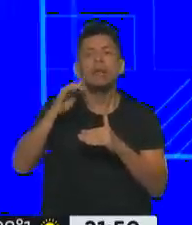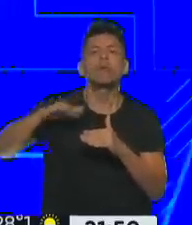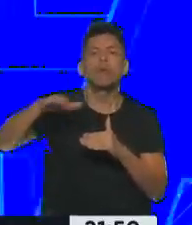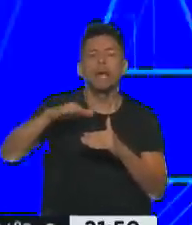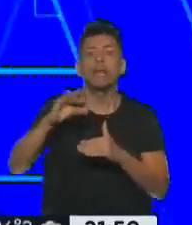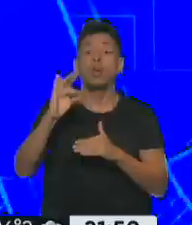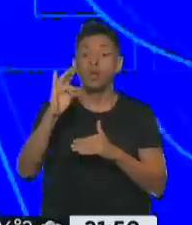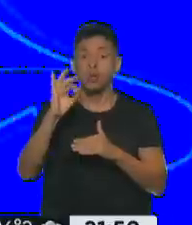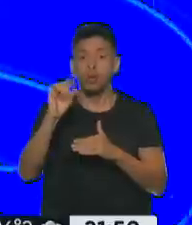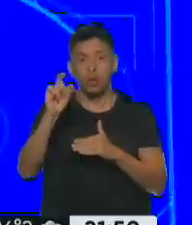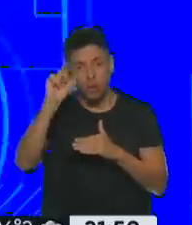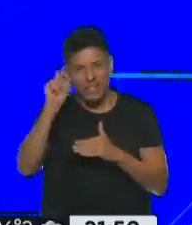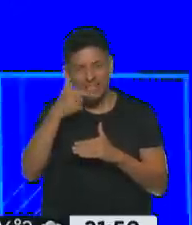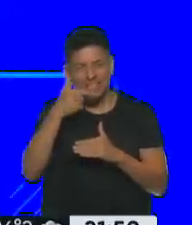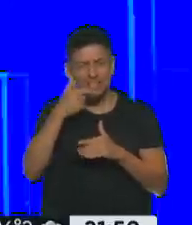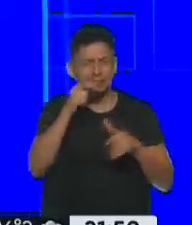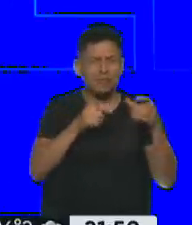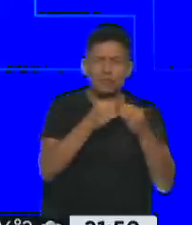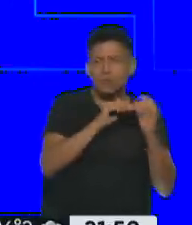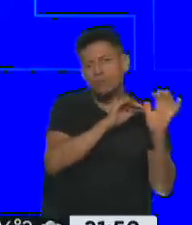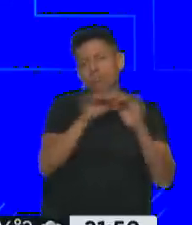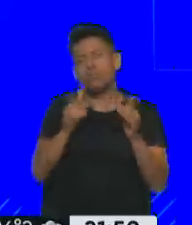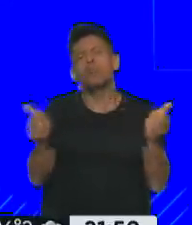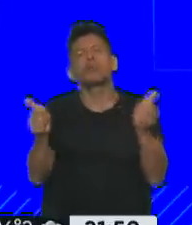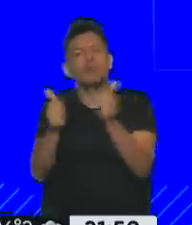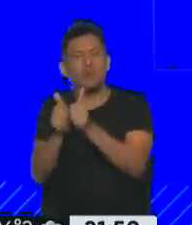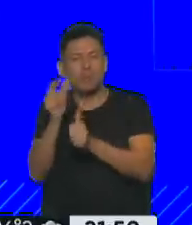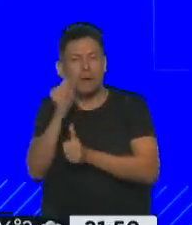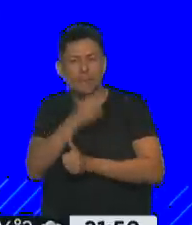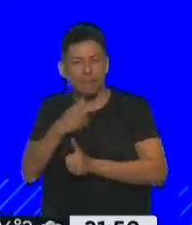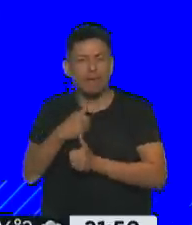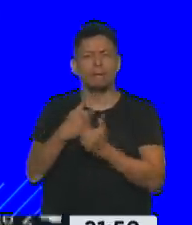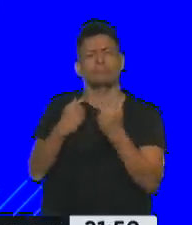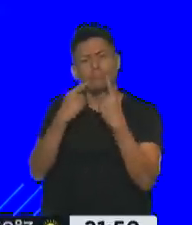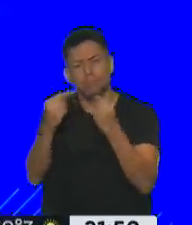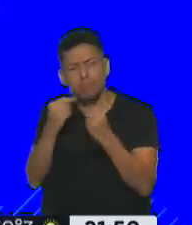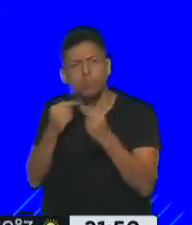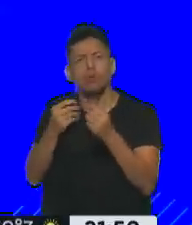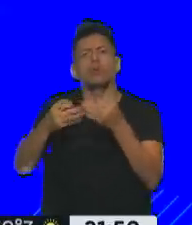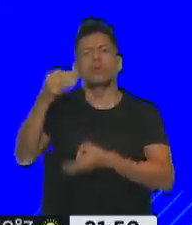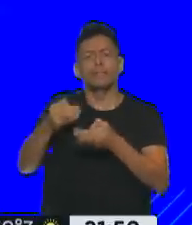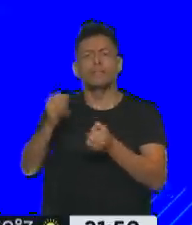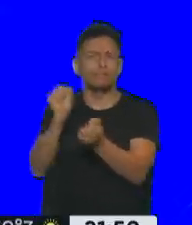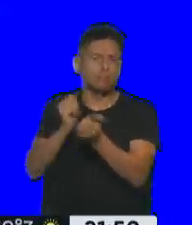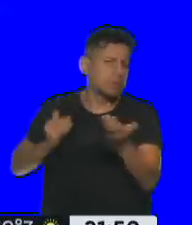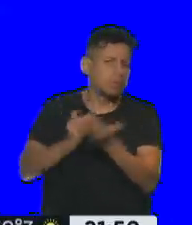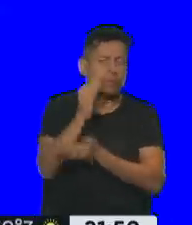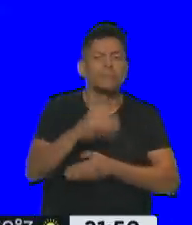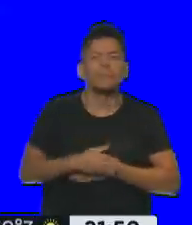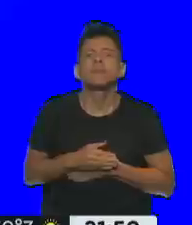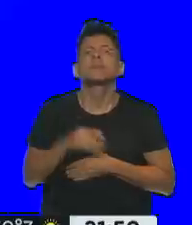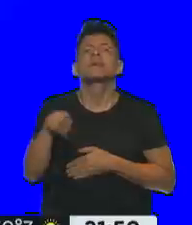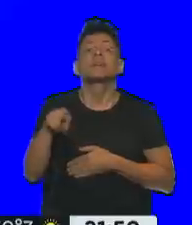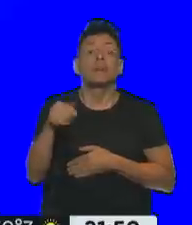multitud acompañó a sus padres al grito de justicia es perpetua. Su mamá, Graciela, tiene esa capacidad de emocionarnos,